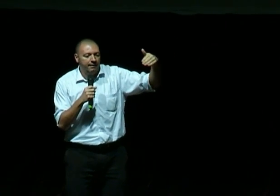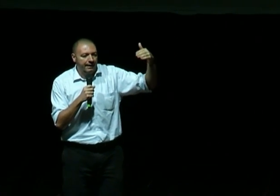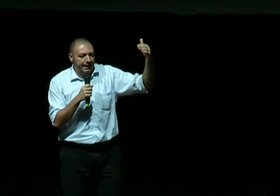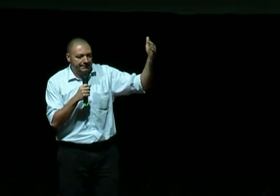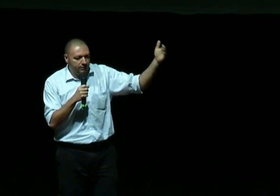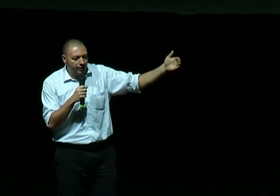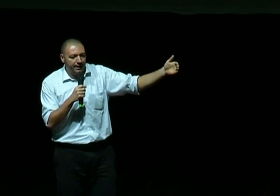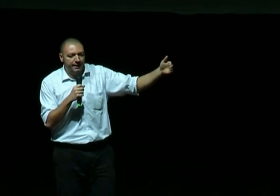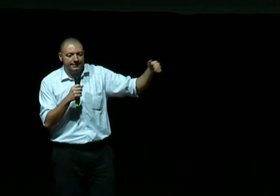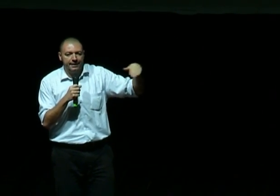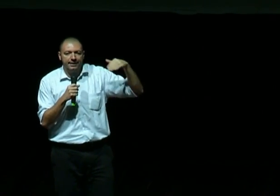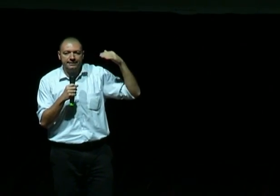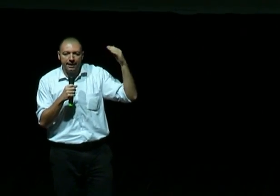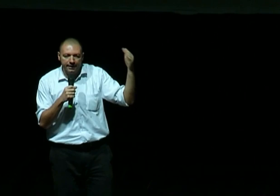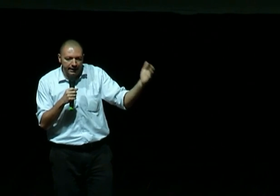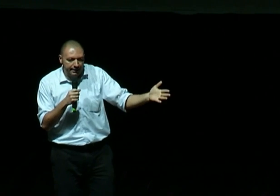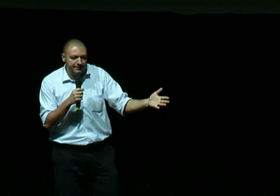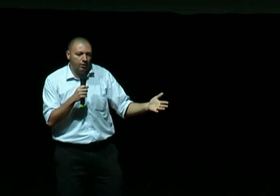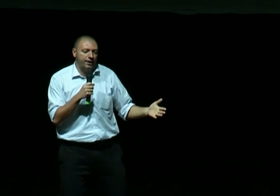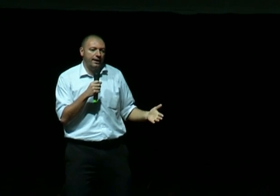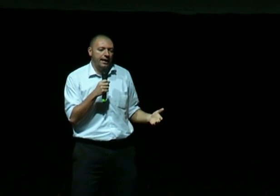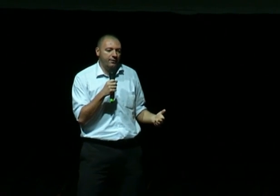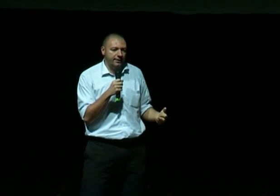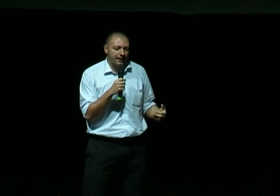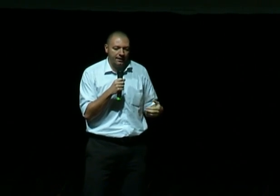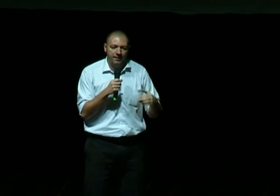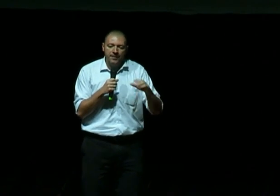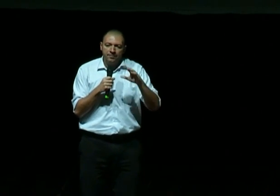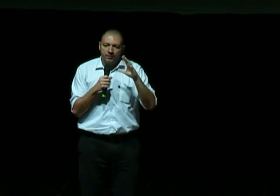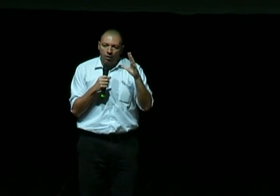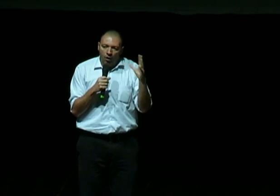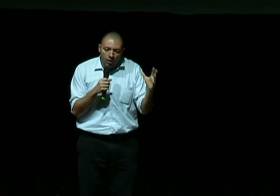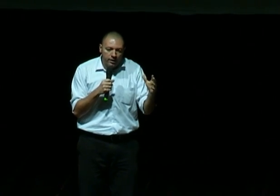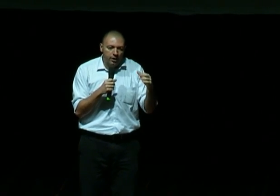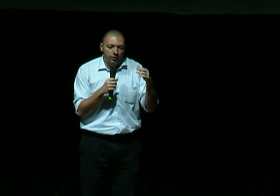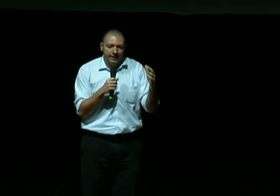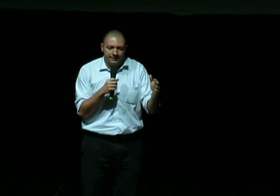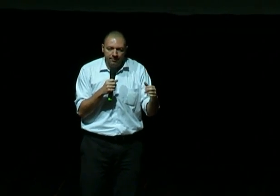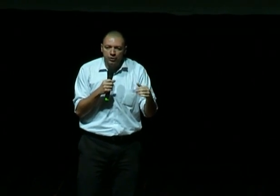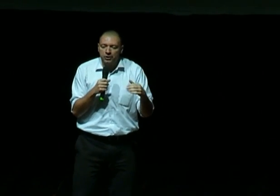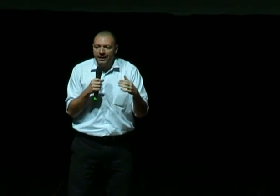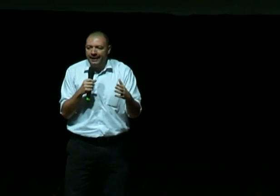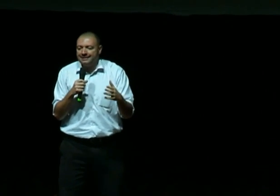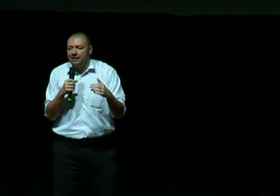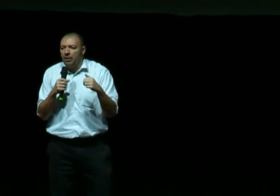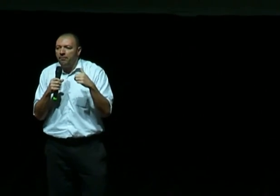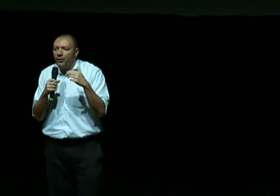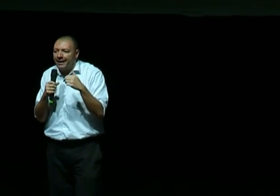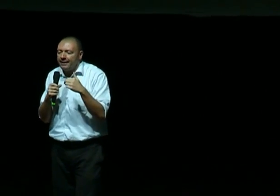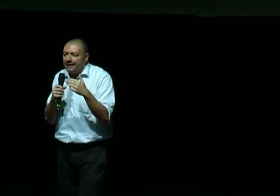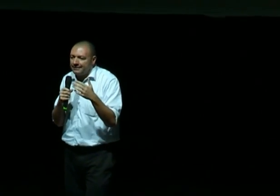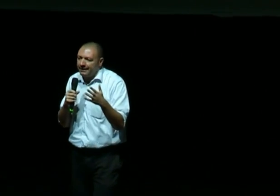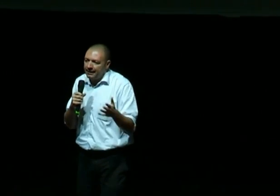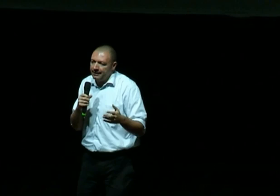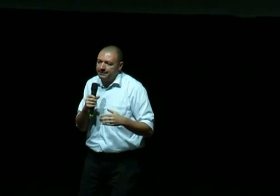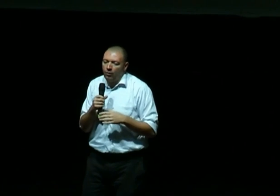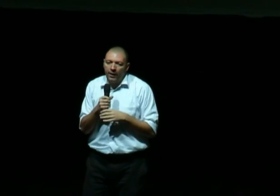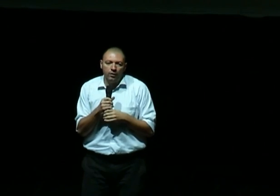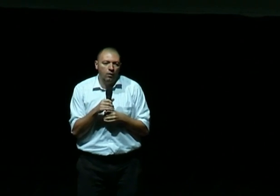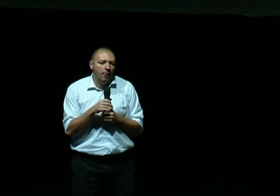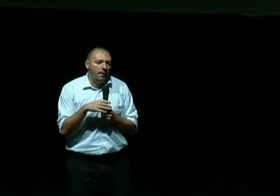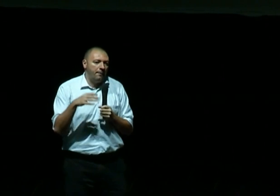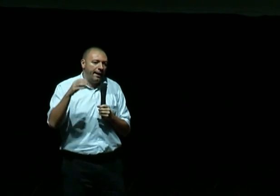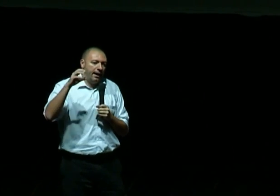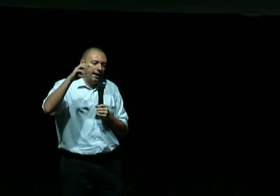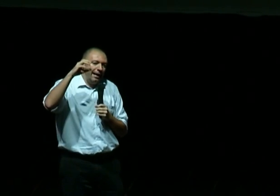Medellín, la historia de la ciencia y la historia de la libertad. Hoy lo que hacemos es poner las reglas de